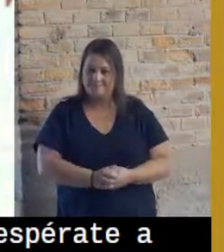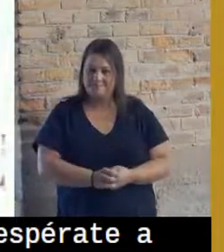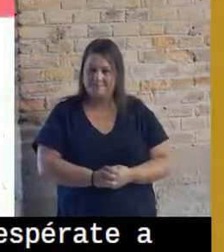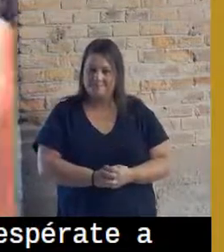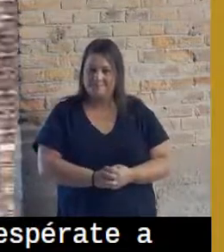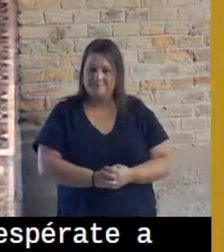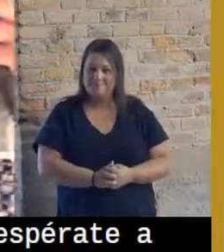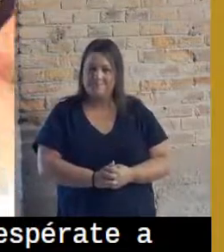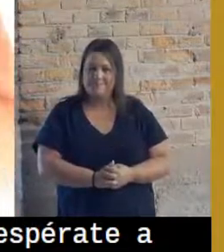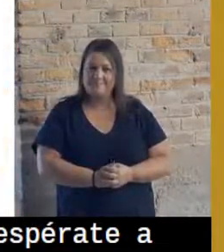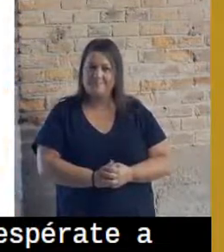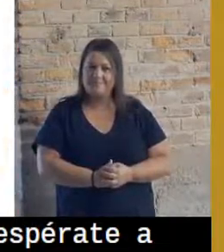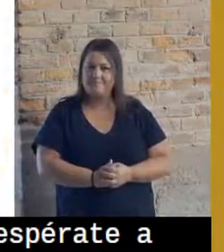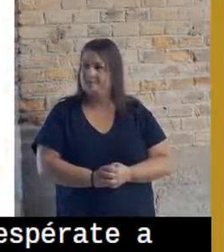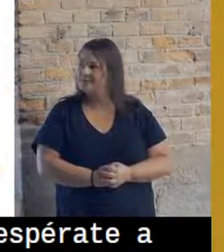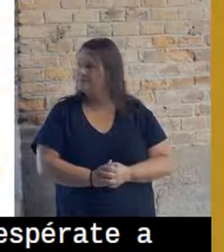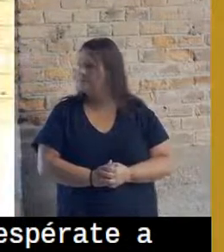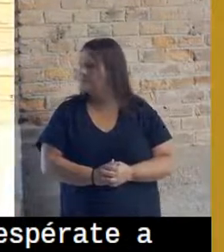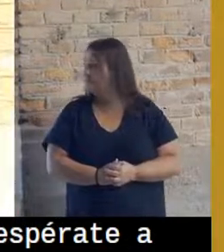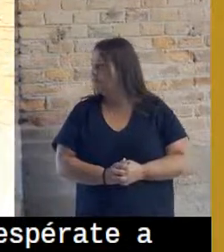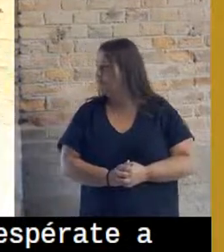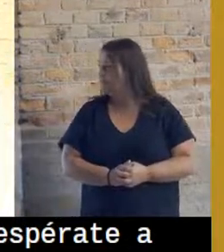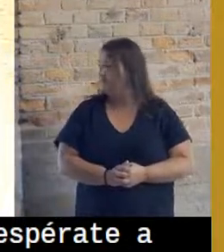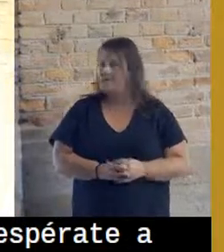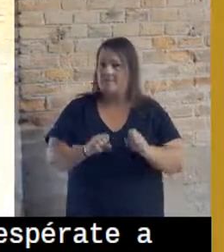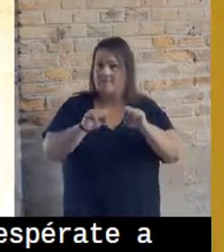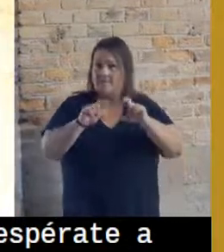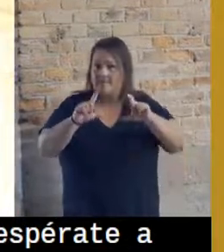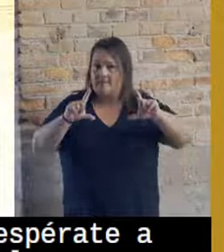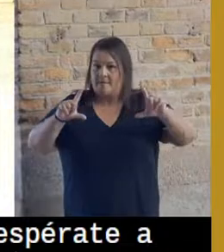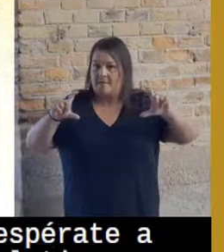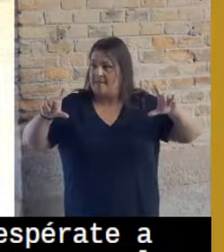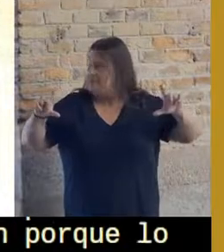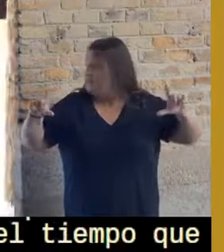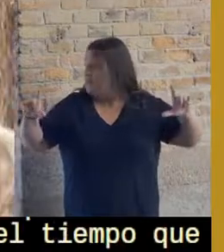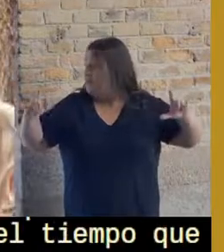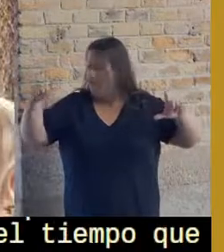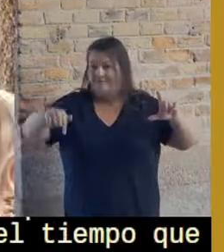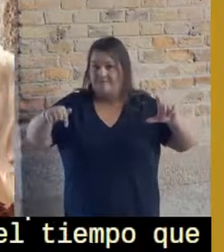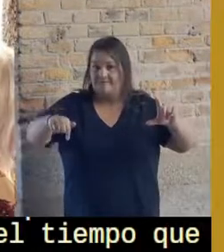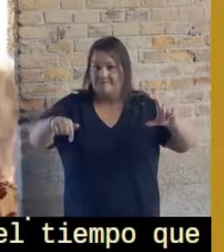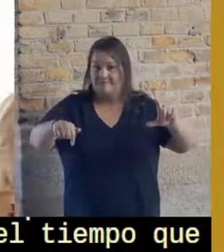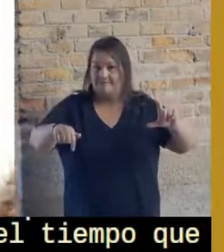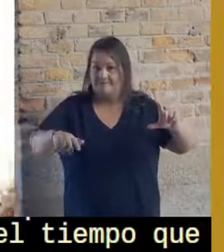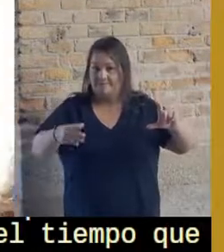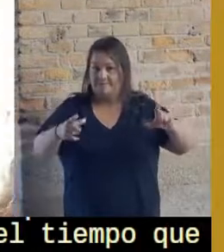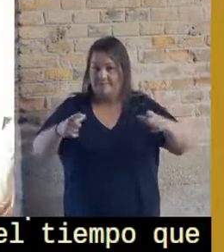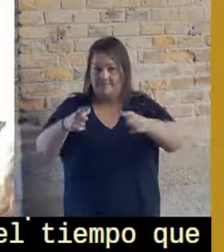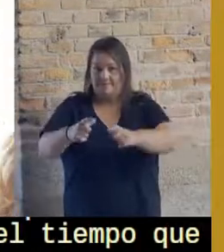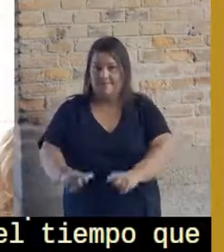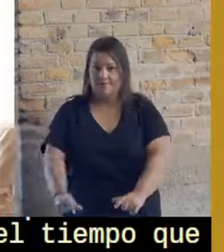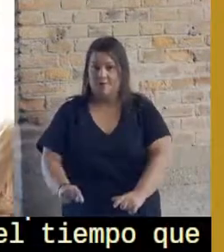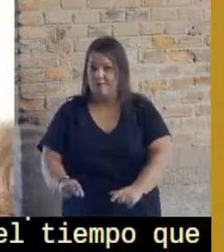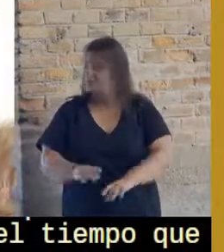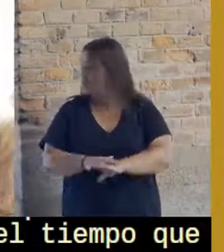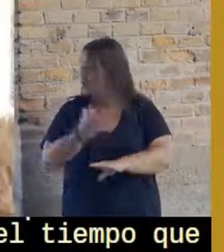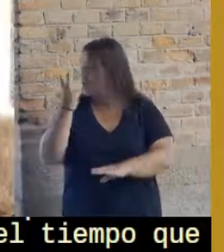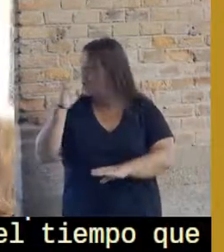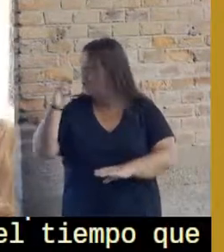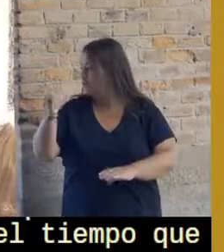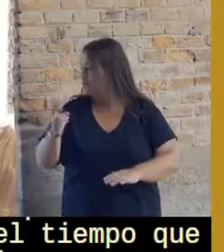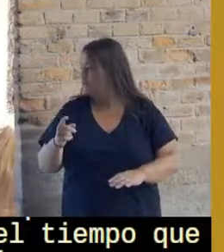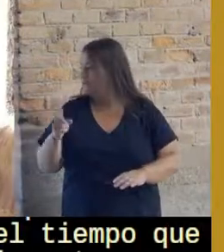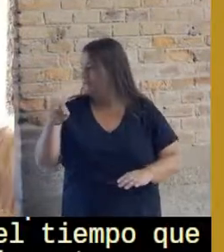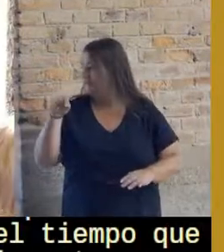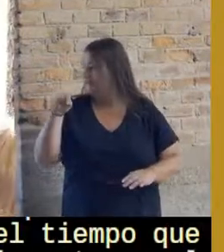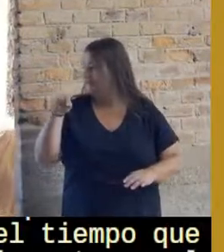claro ahí dale para Abre Abre más el zoom porque lo tengo aquí abajo pas tenía que haber venido de otro color vale